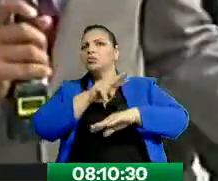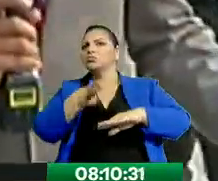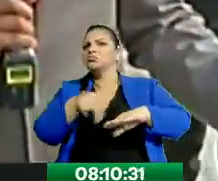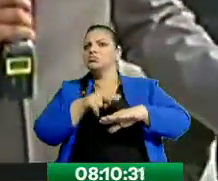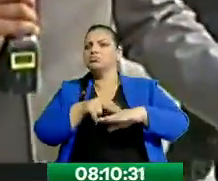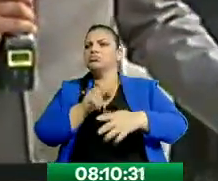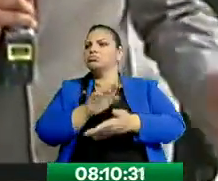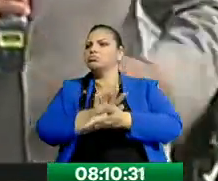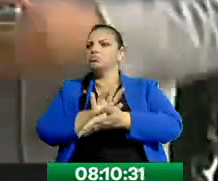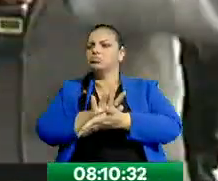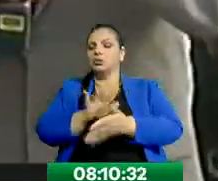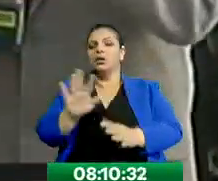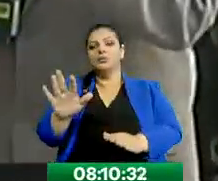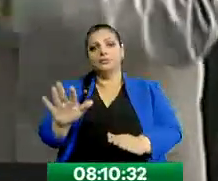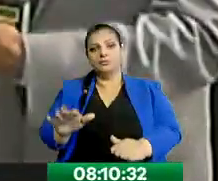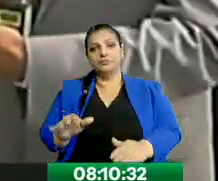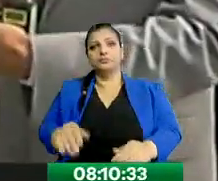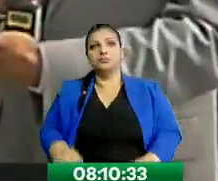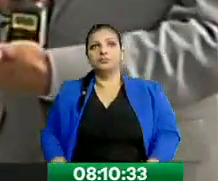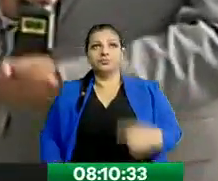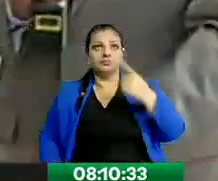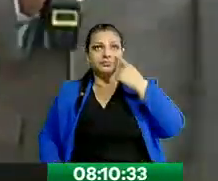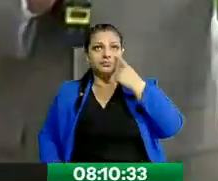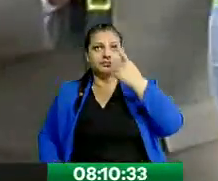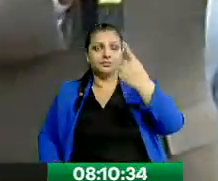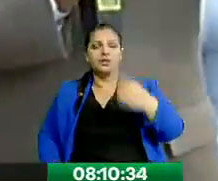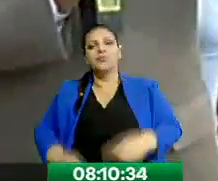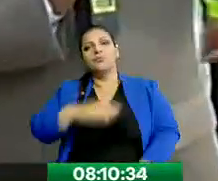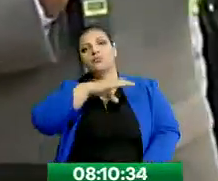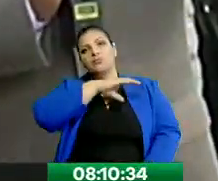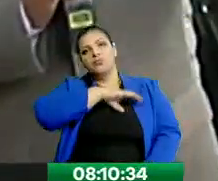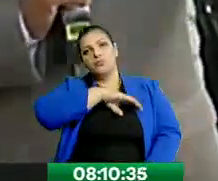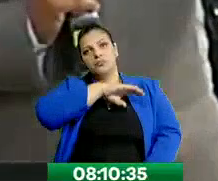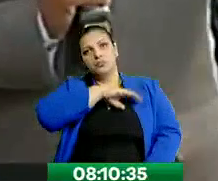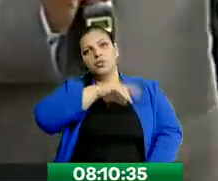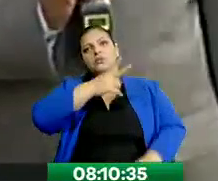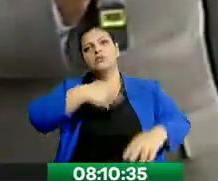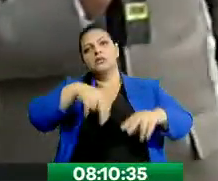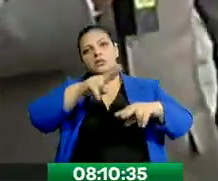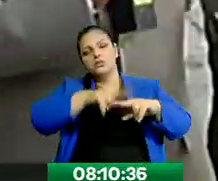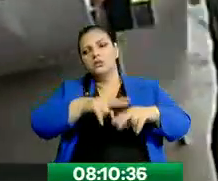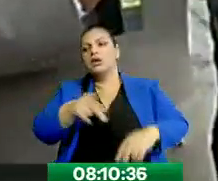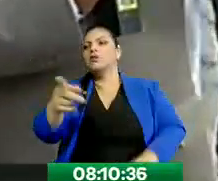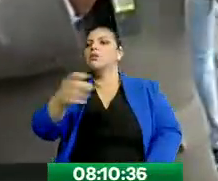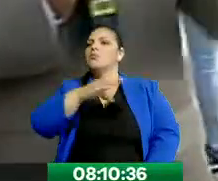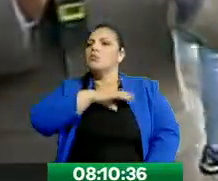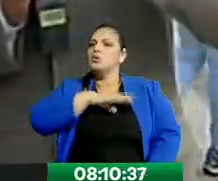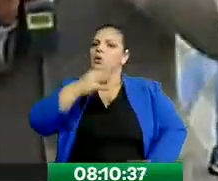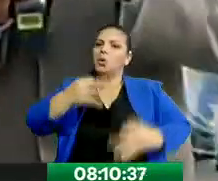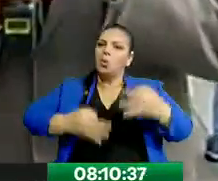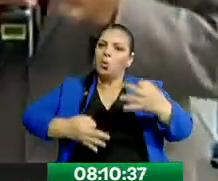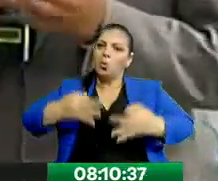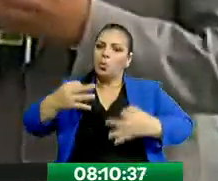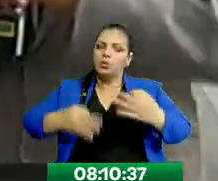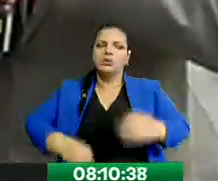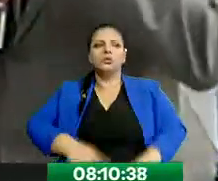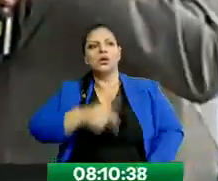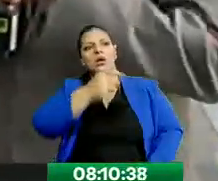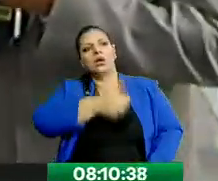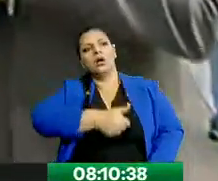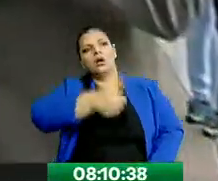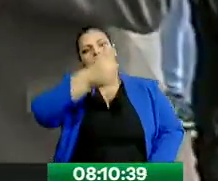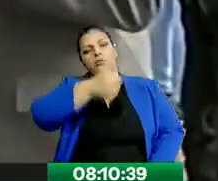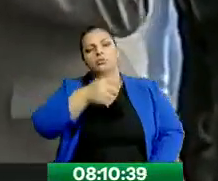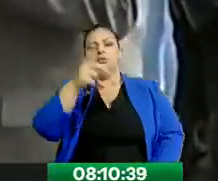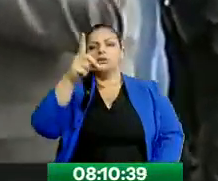la mañana de hoy con presencia de los policías nacionales, miembros de la Policía Judicial, miembros incluso de la DINAPEN, porque se